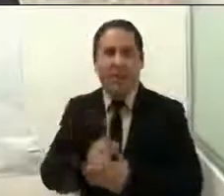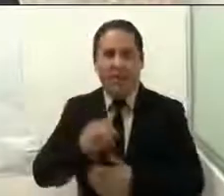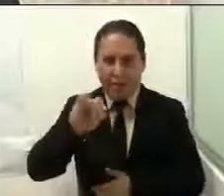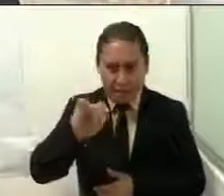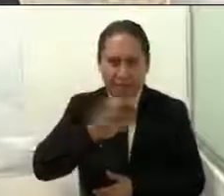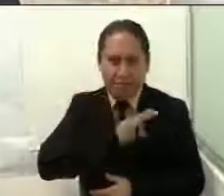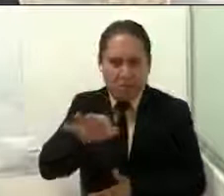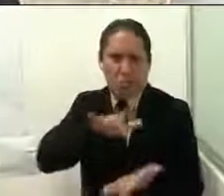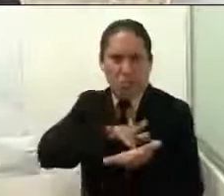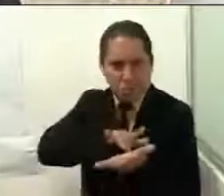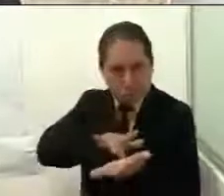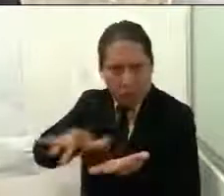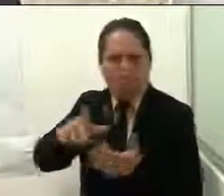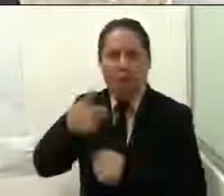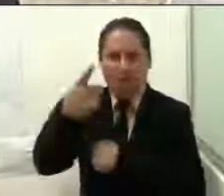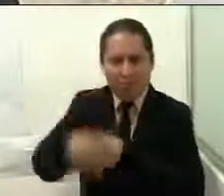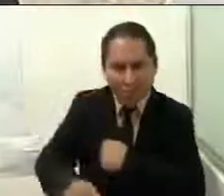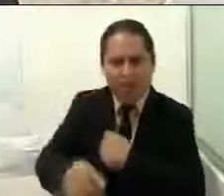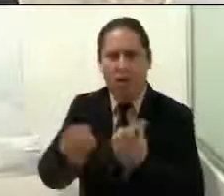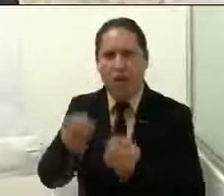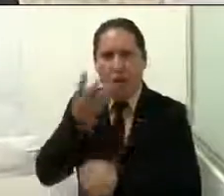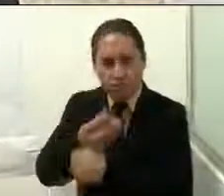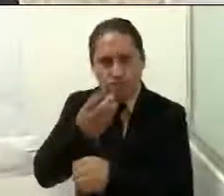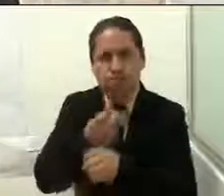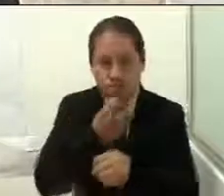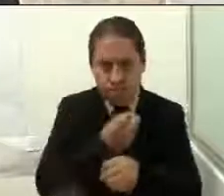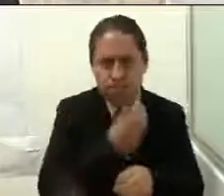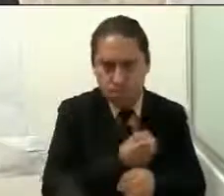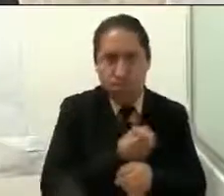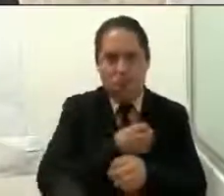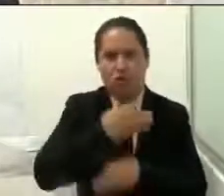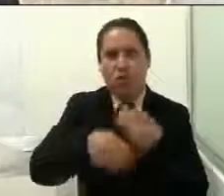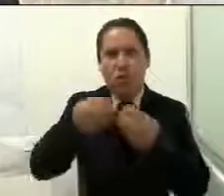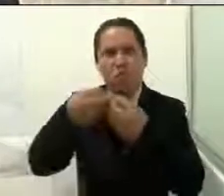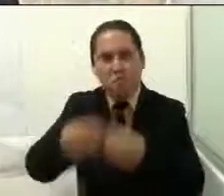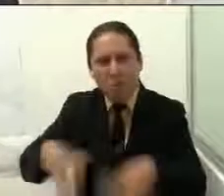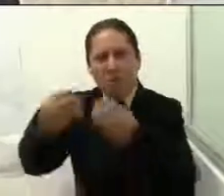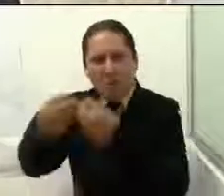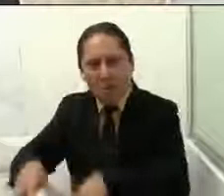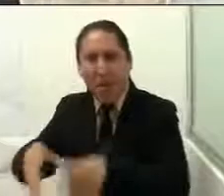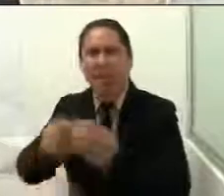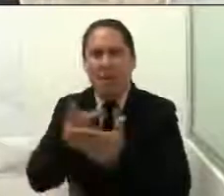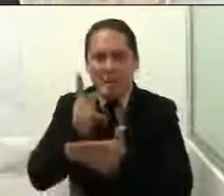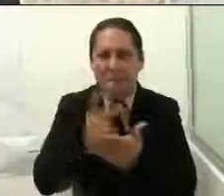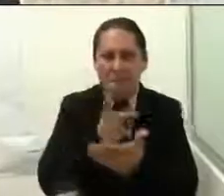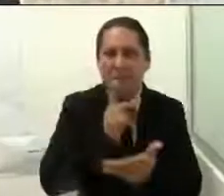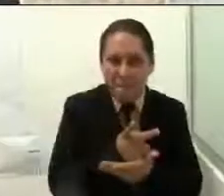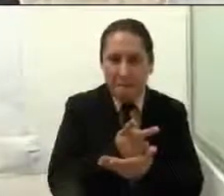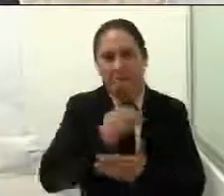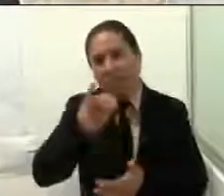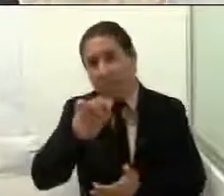afectados resarciendo en parte la pérdida de sus cultivos ya que se ha otorgado